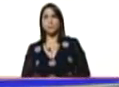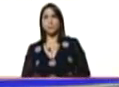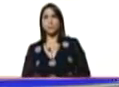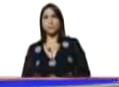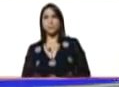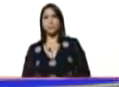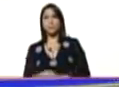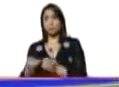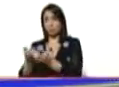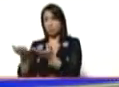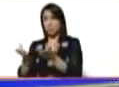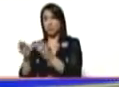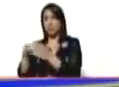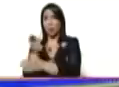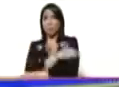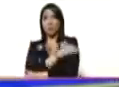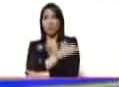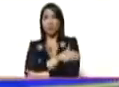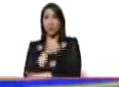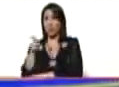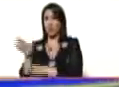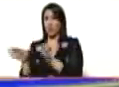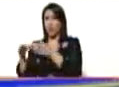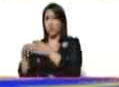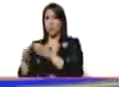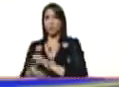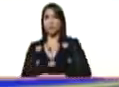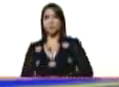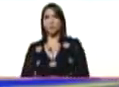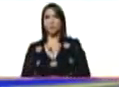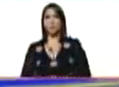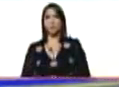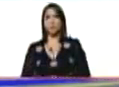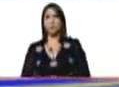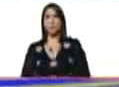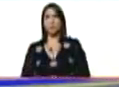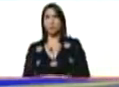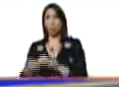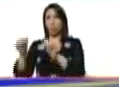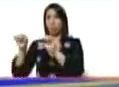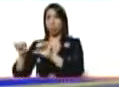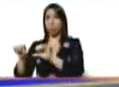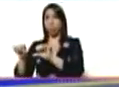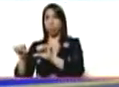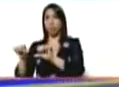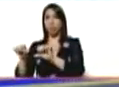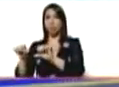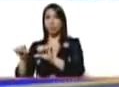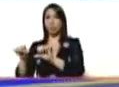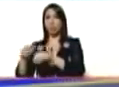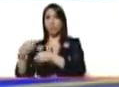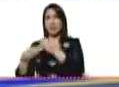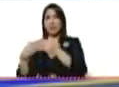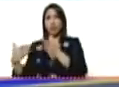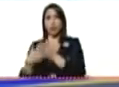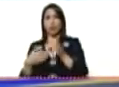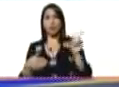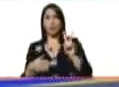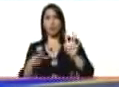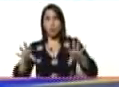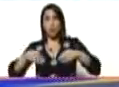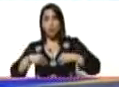que ellos, este grupo, ha metido a Venezuela. Ya se toma la primera